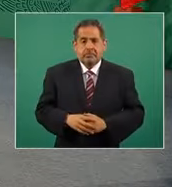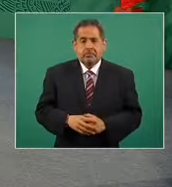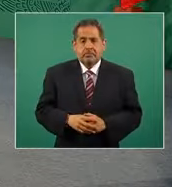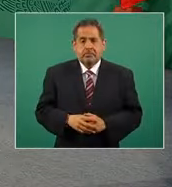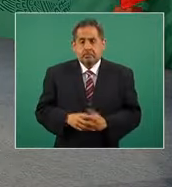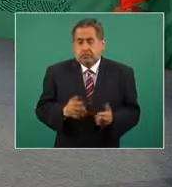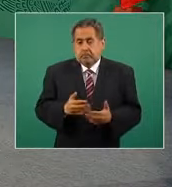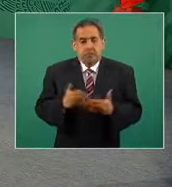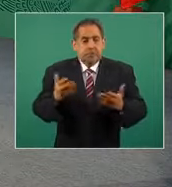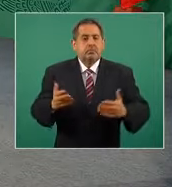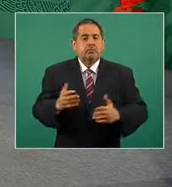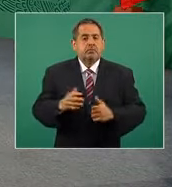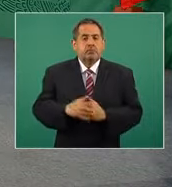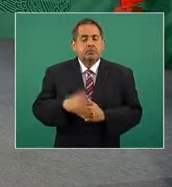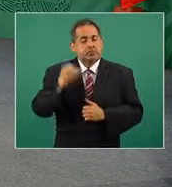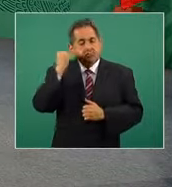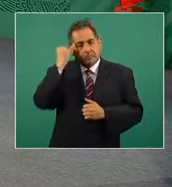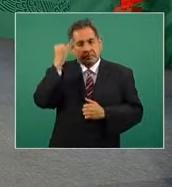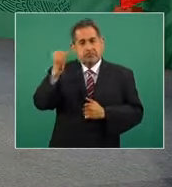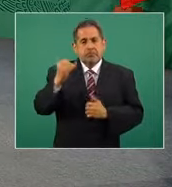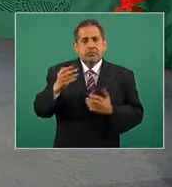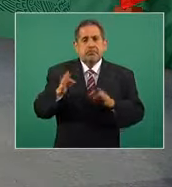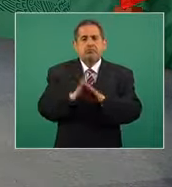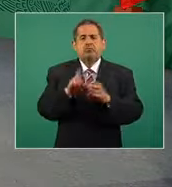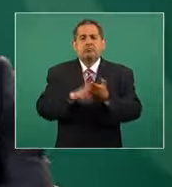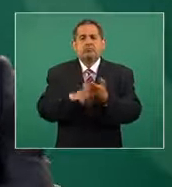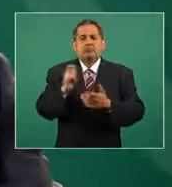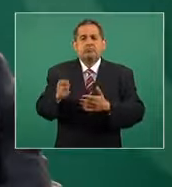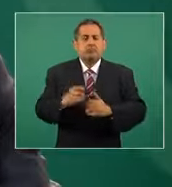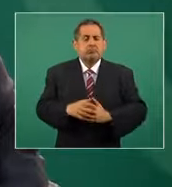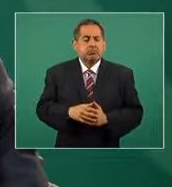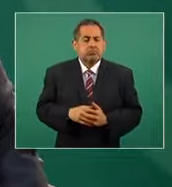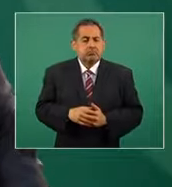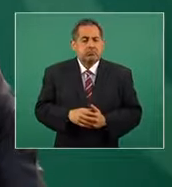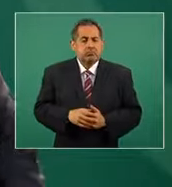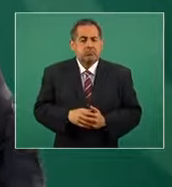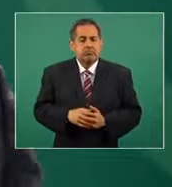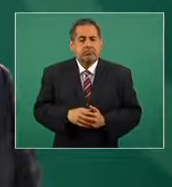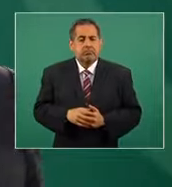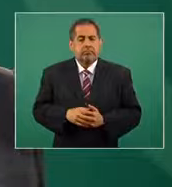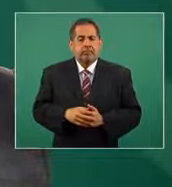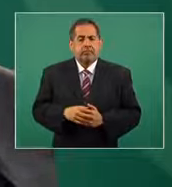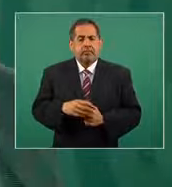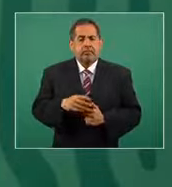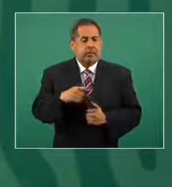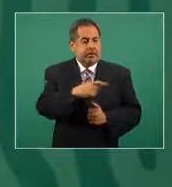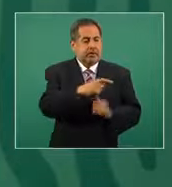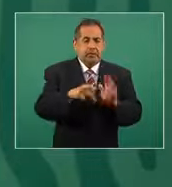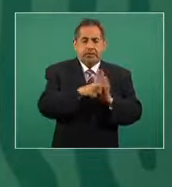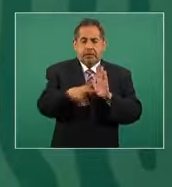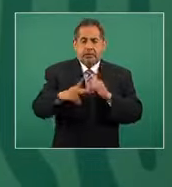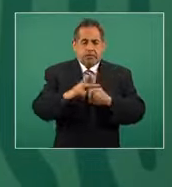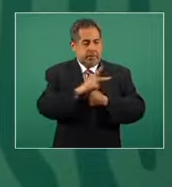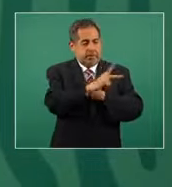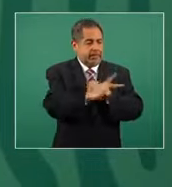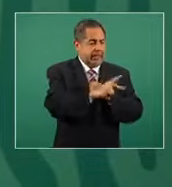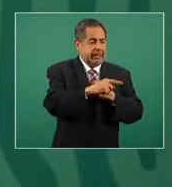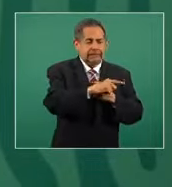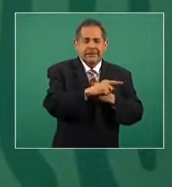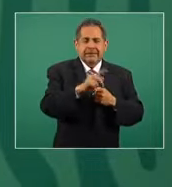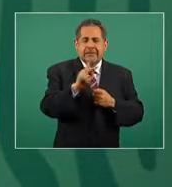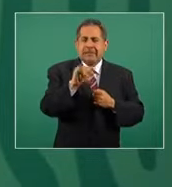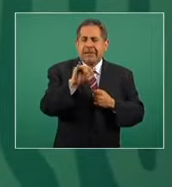Y ahora, pues, imagínense si sale El País de España, el New York